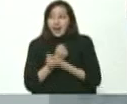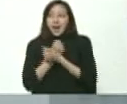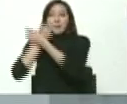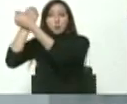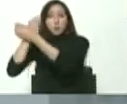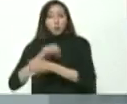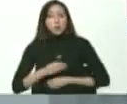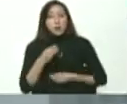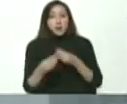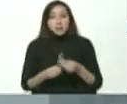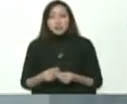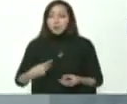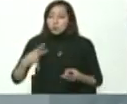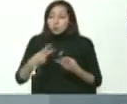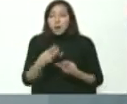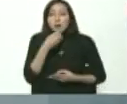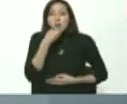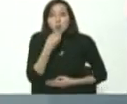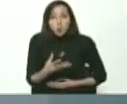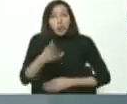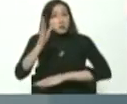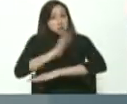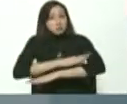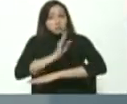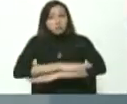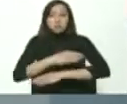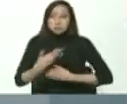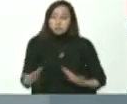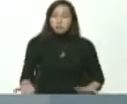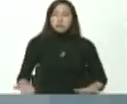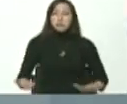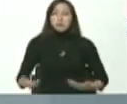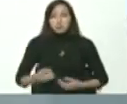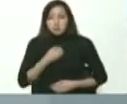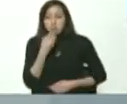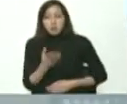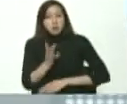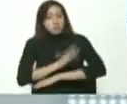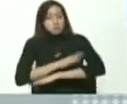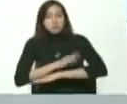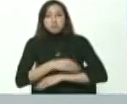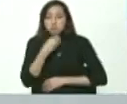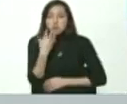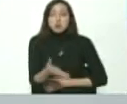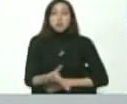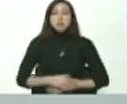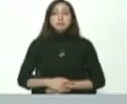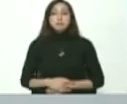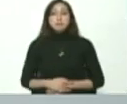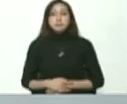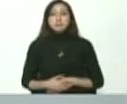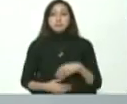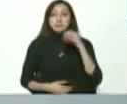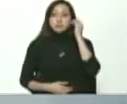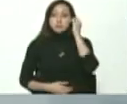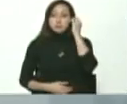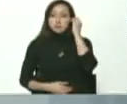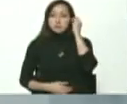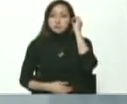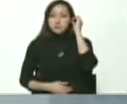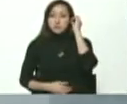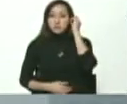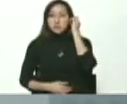voluntad. El que actúa bien, le va bien, compadre. El que actúa